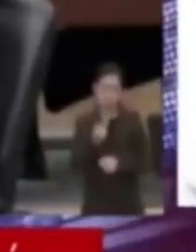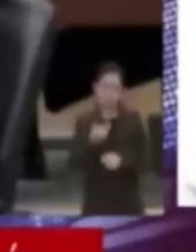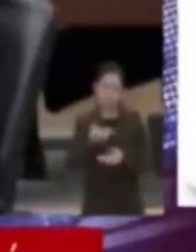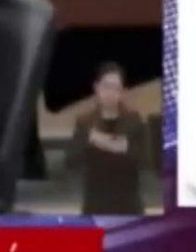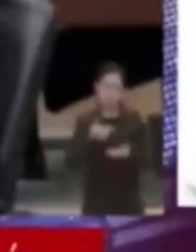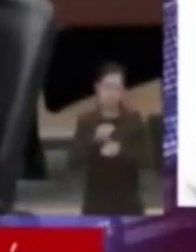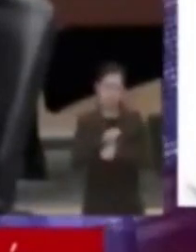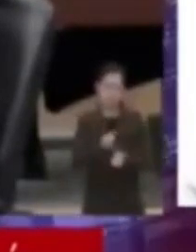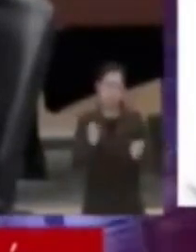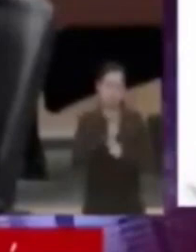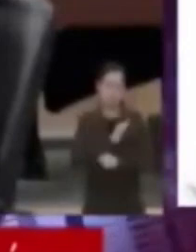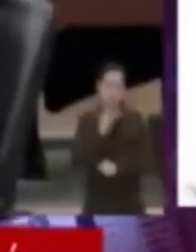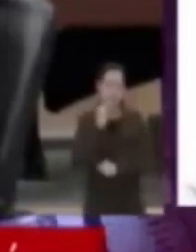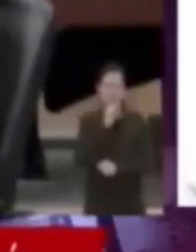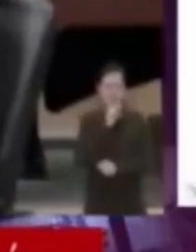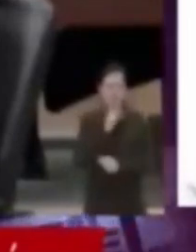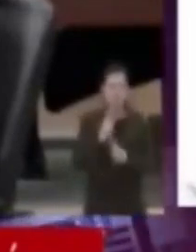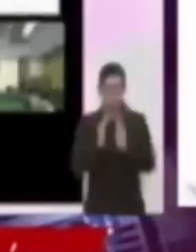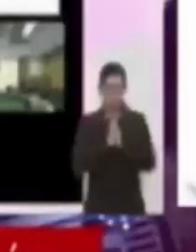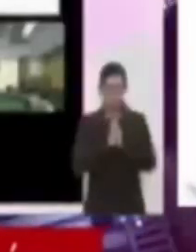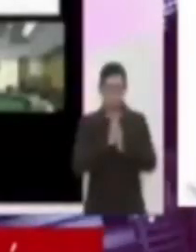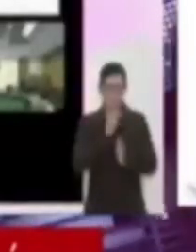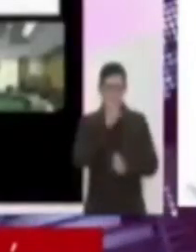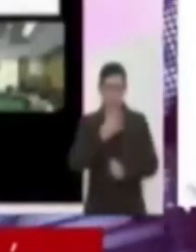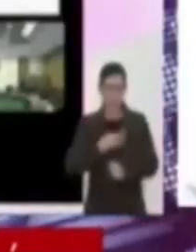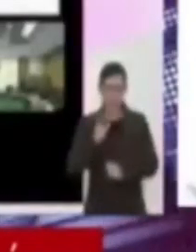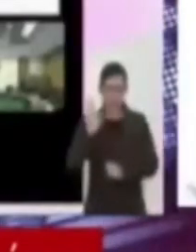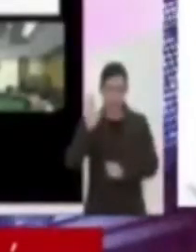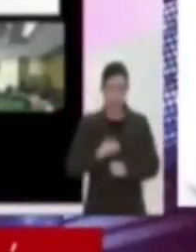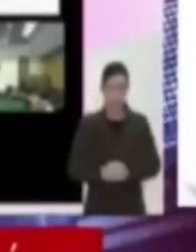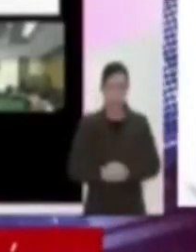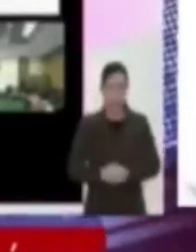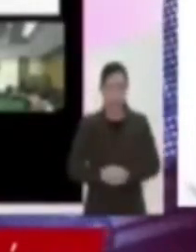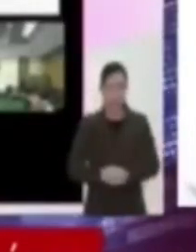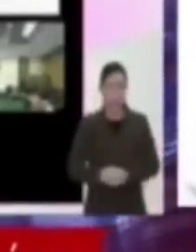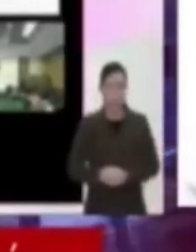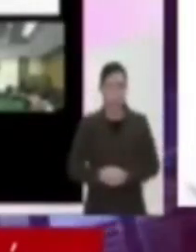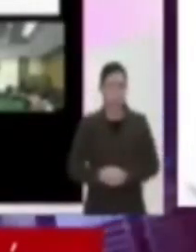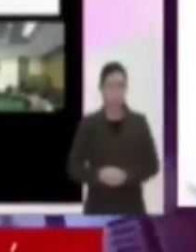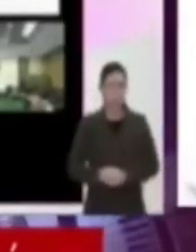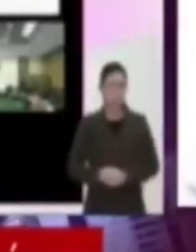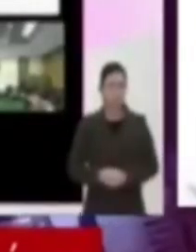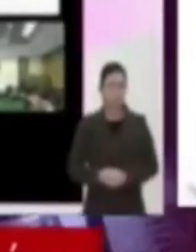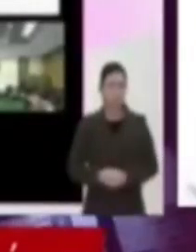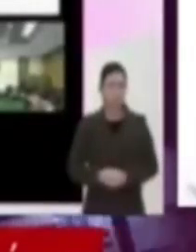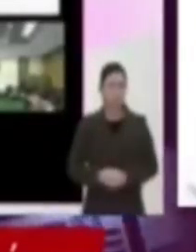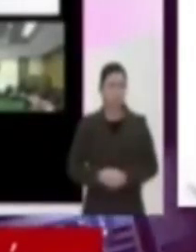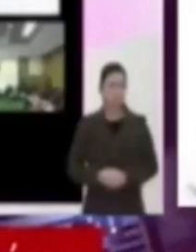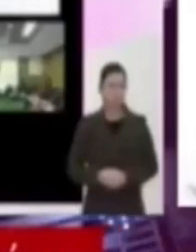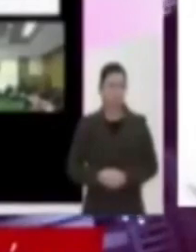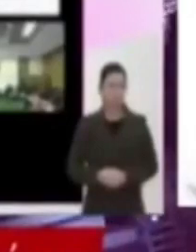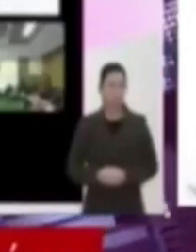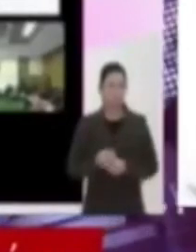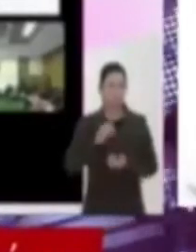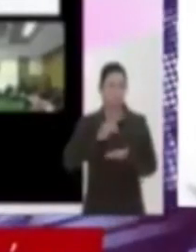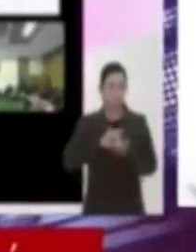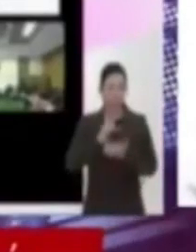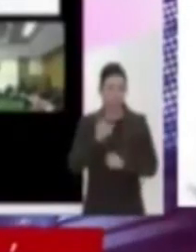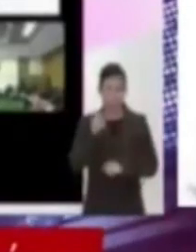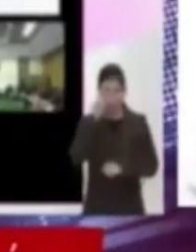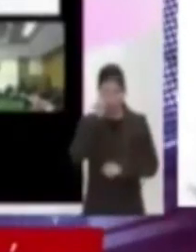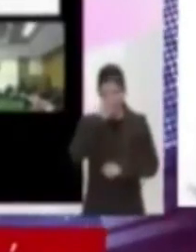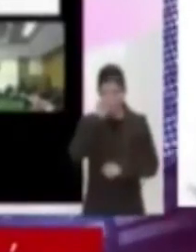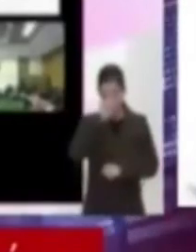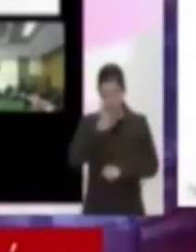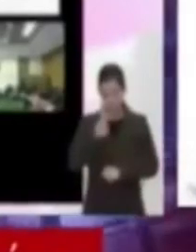al quinto transitorio. El PRI iba a presentar como propia una propuesta pactada con la Secretaría de